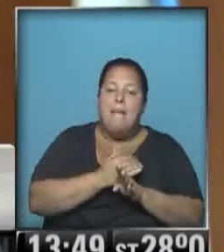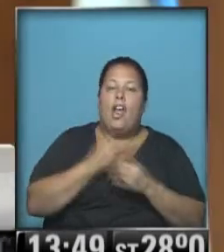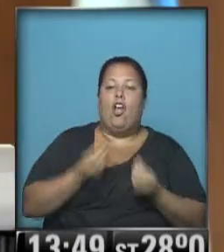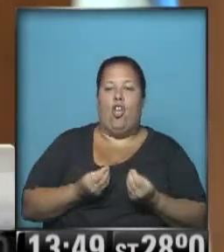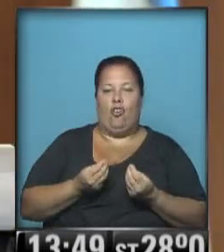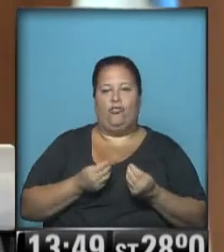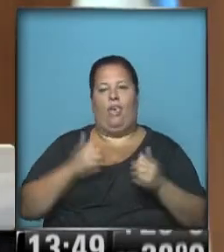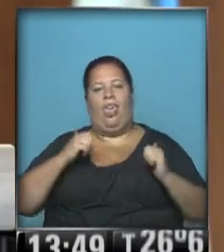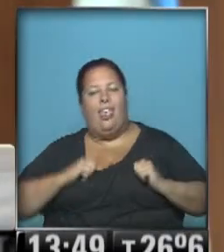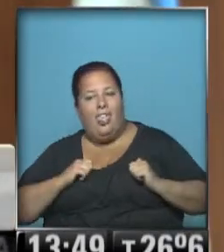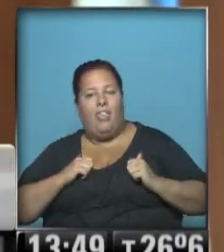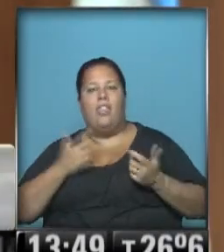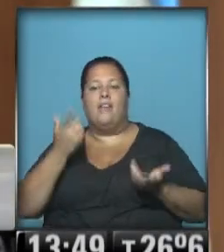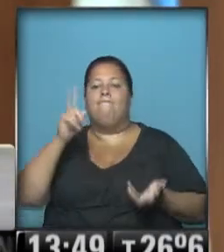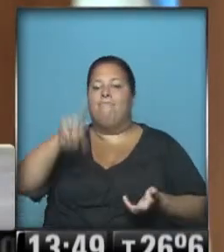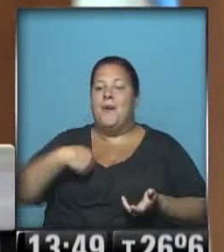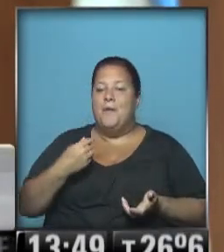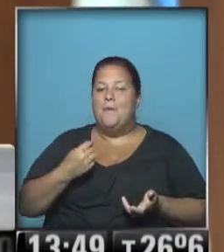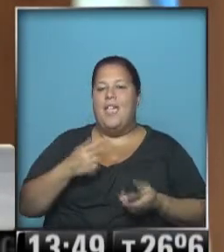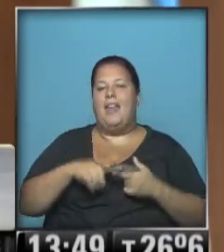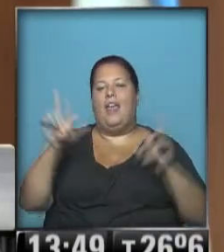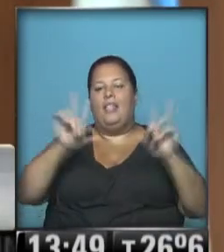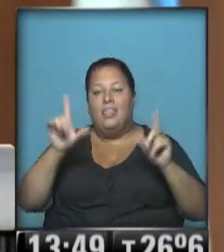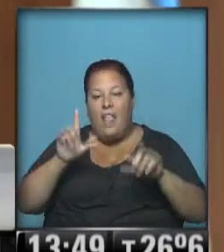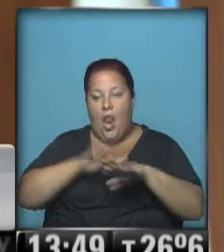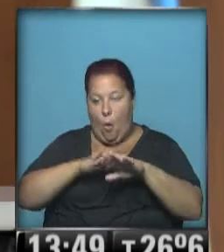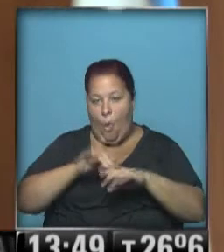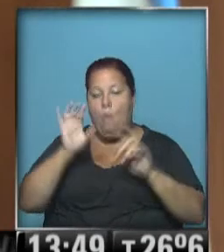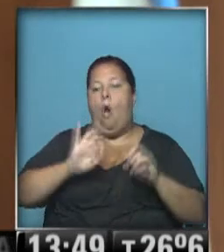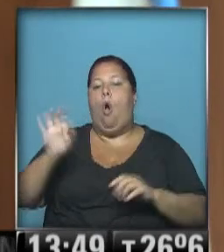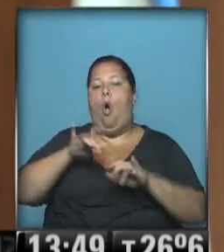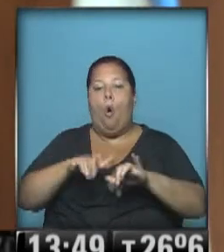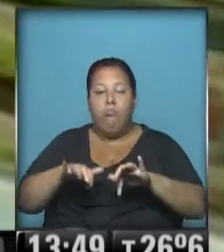la inactividad que ocasiona ya sea la televisión o